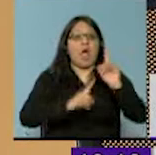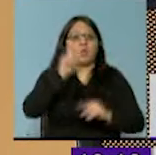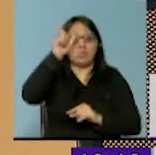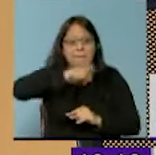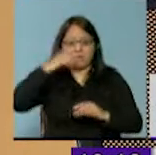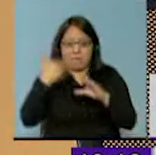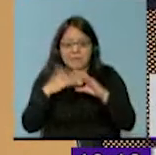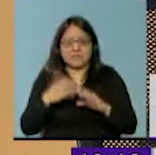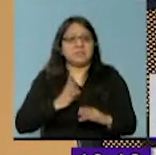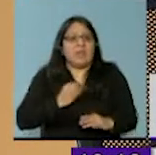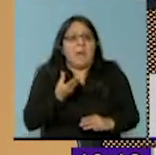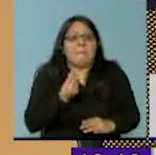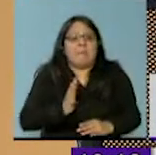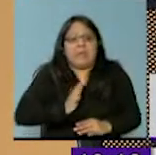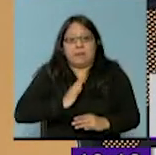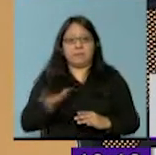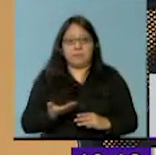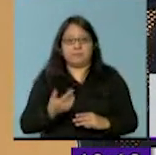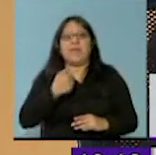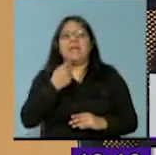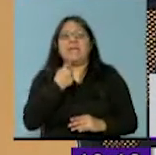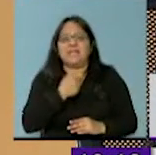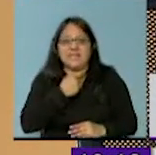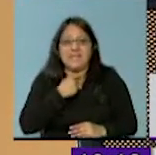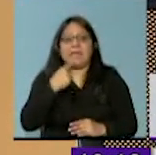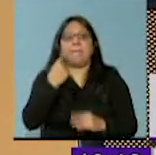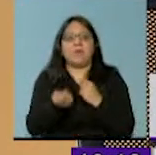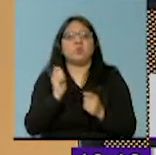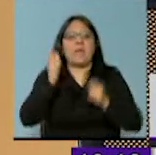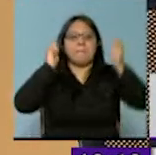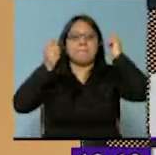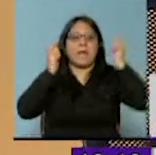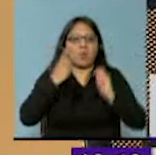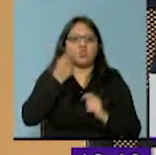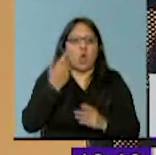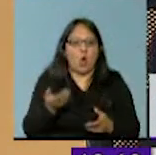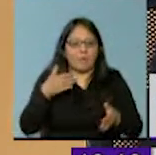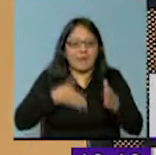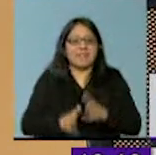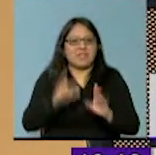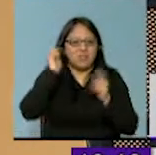que quieren que investiguemos sobre el paraguayo y que quieren que investiguemos sobre los socios de